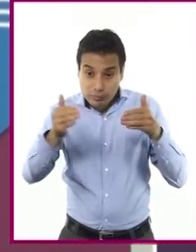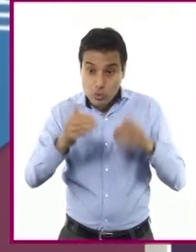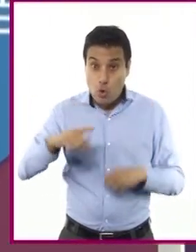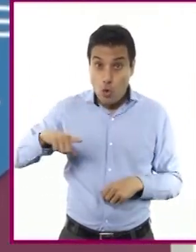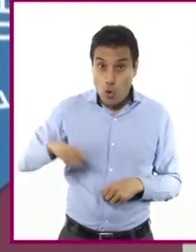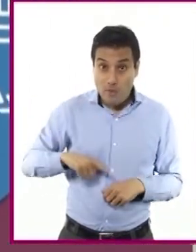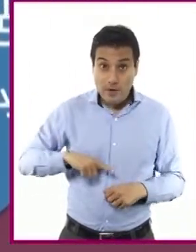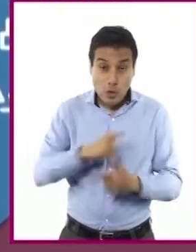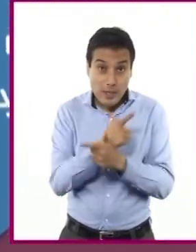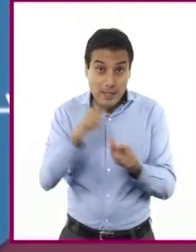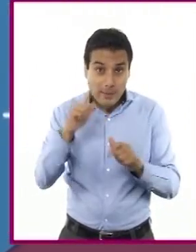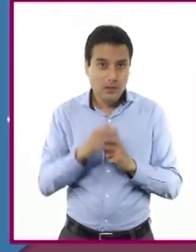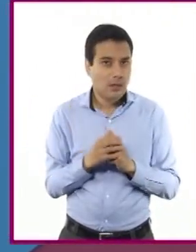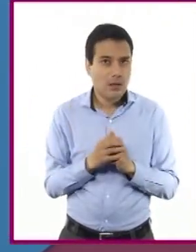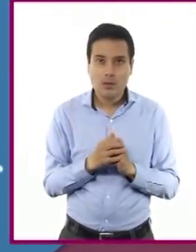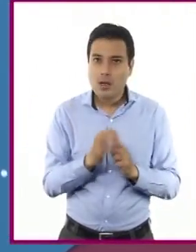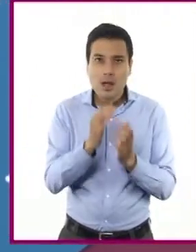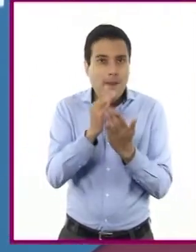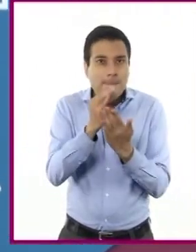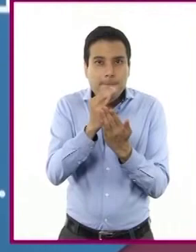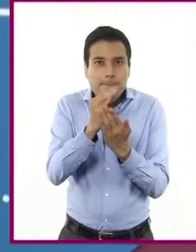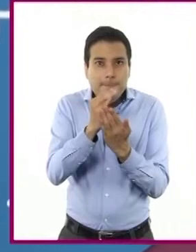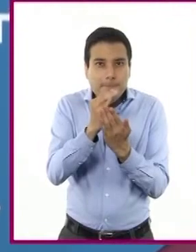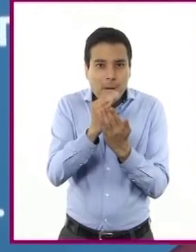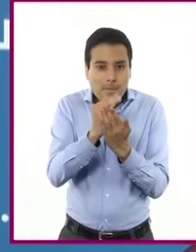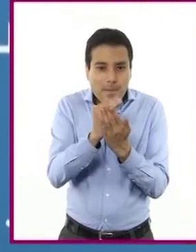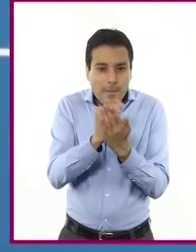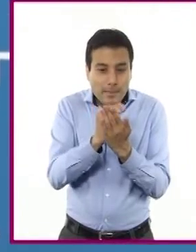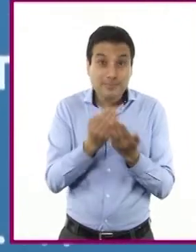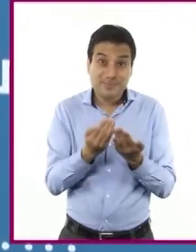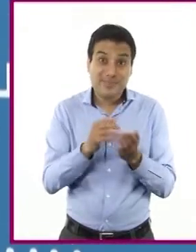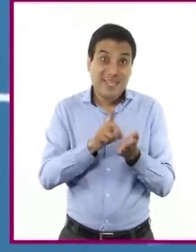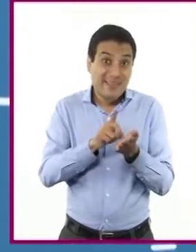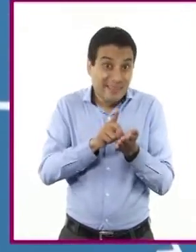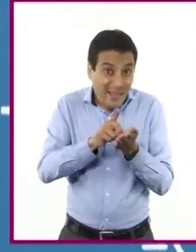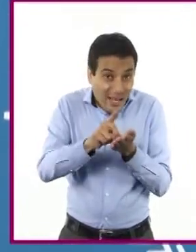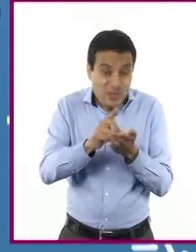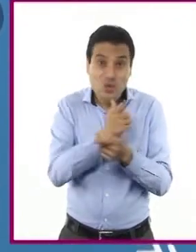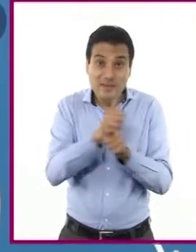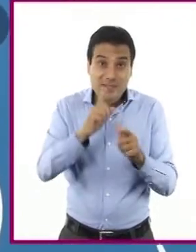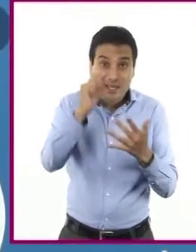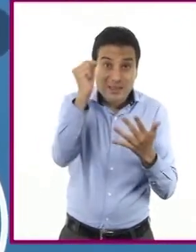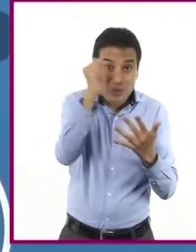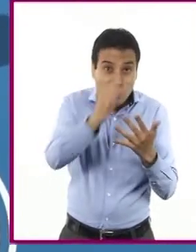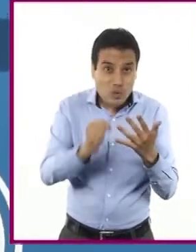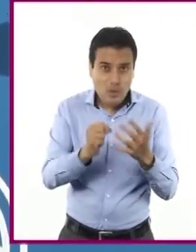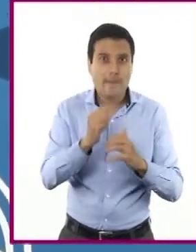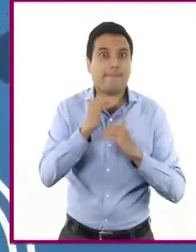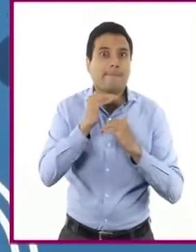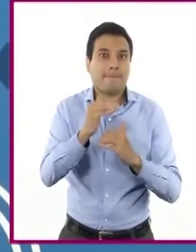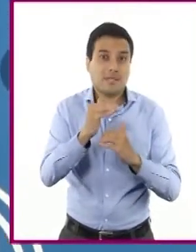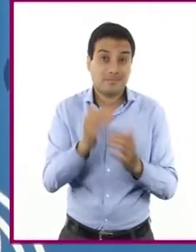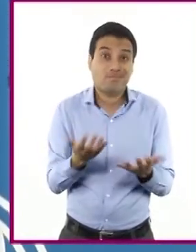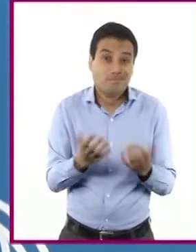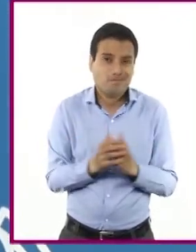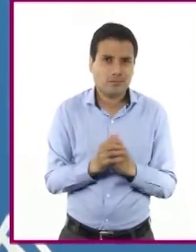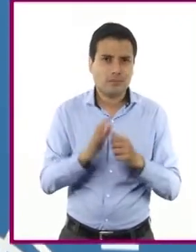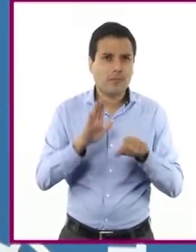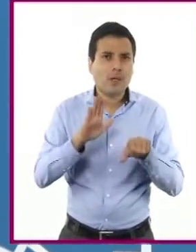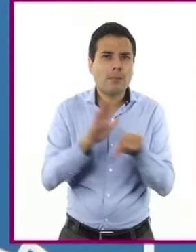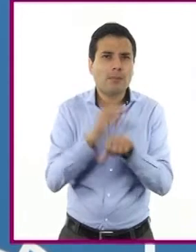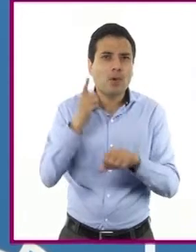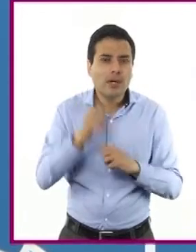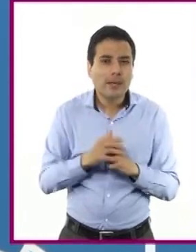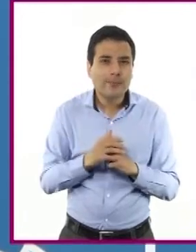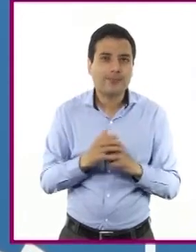gobiernos liberales y, por tanto, en la restricción de derechos y libertades de la población, en buena medida debido a la expansión